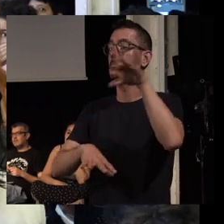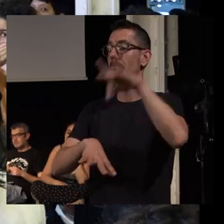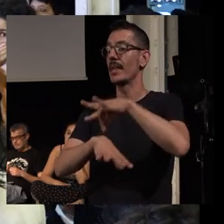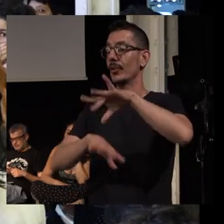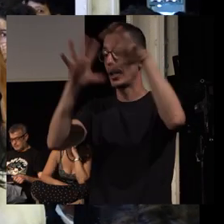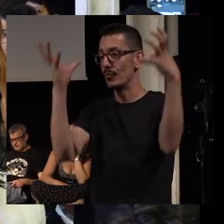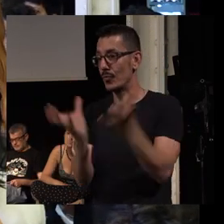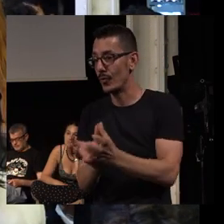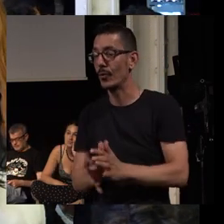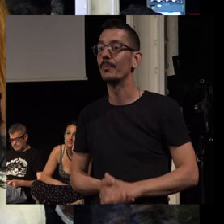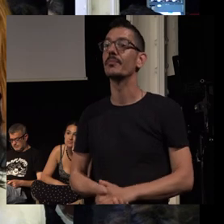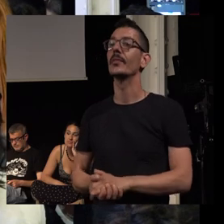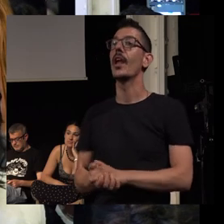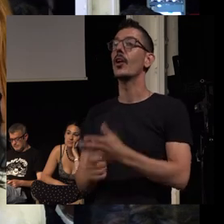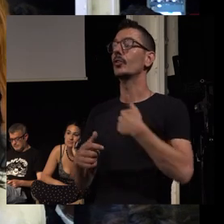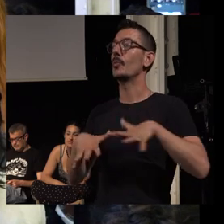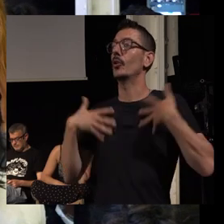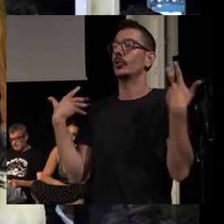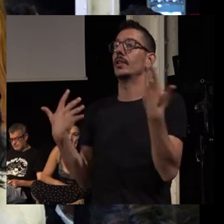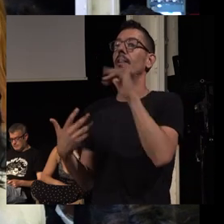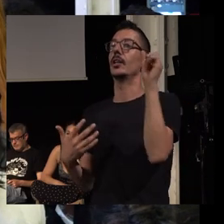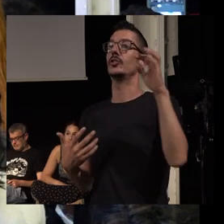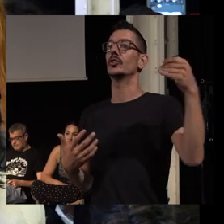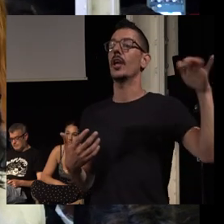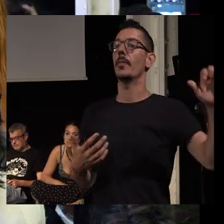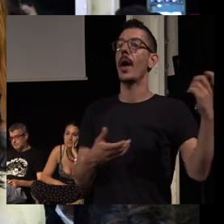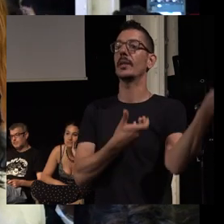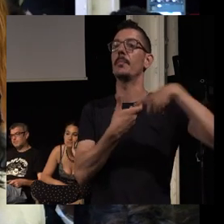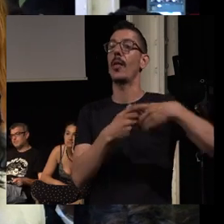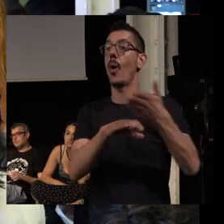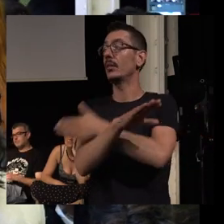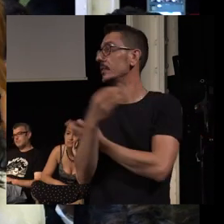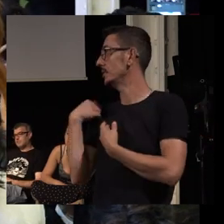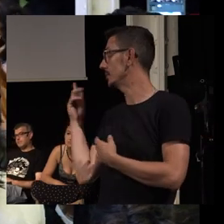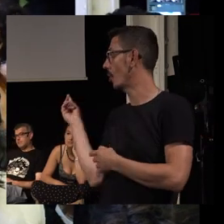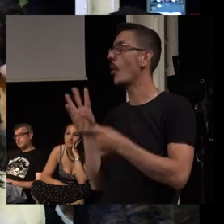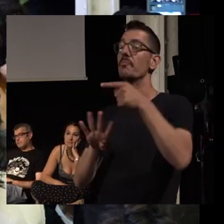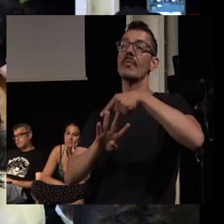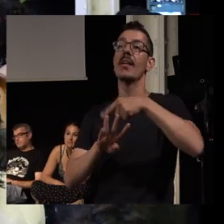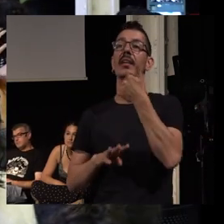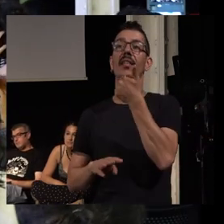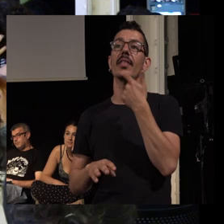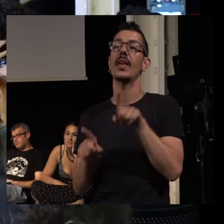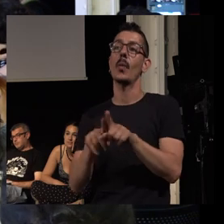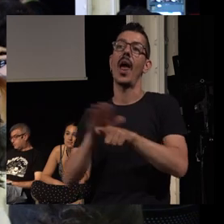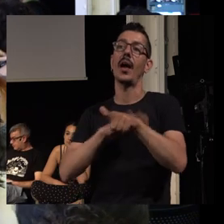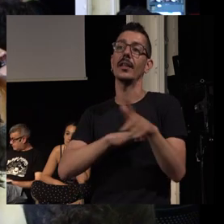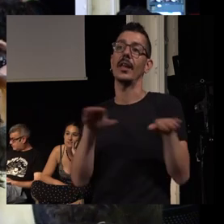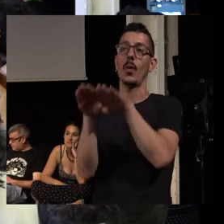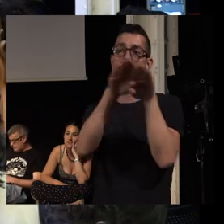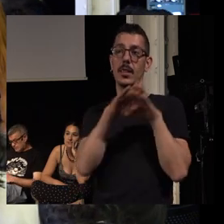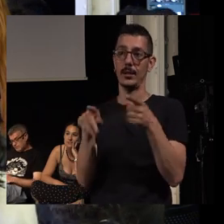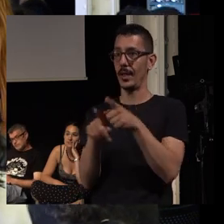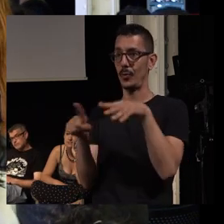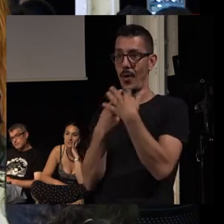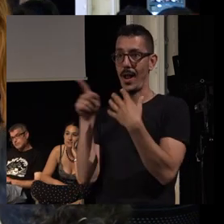la participación de Josebe, pues ensalzando eso, la figura del agente de igualdad, en tu caso. Y, bueno, me parece que